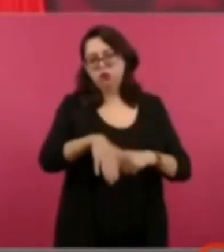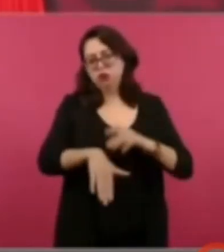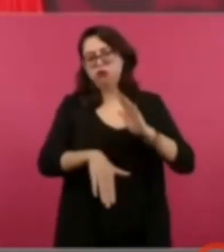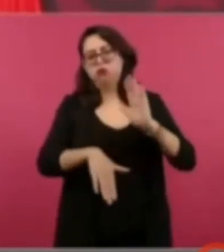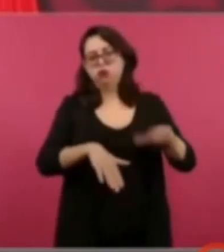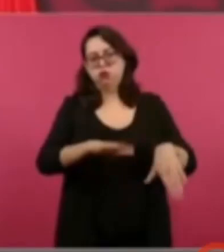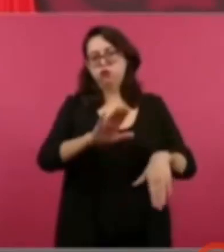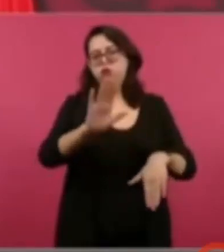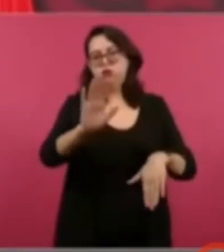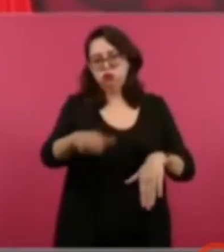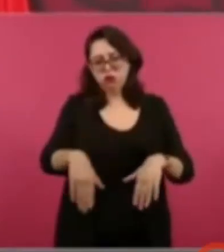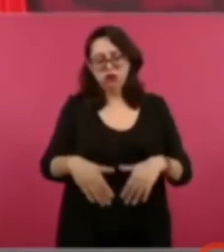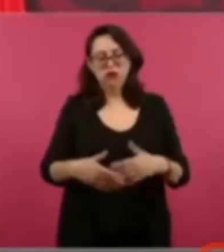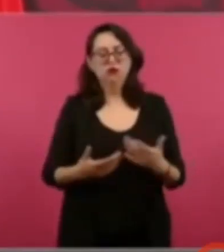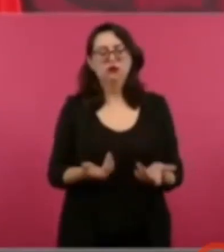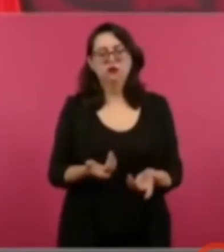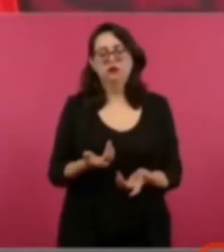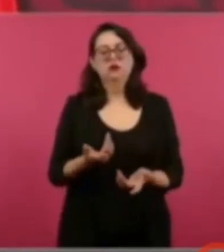son los heridos.